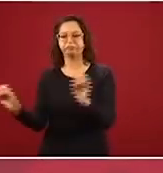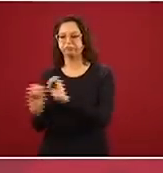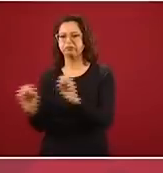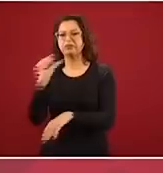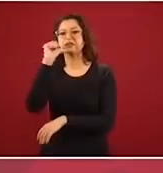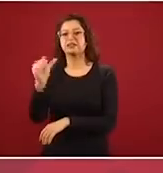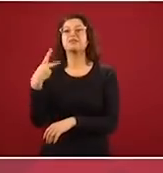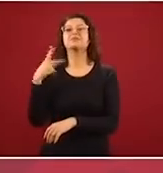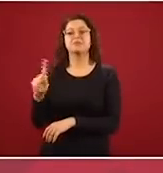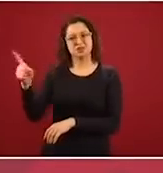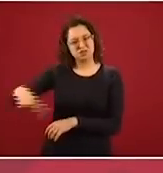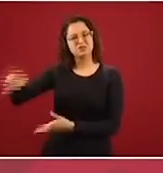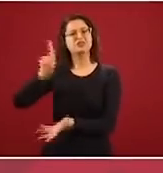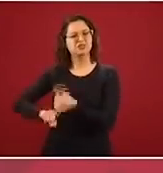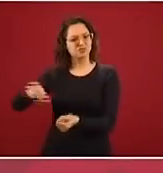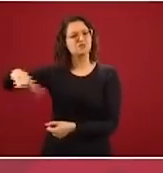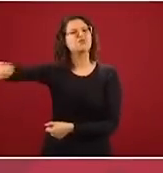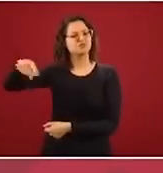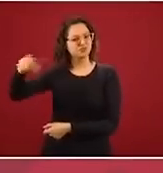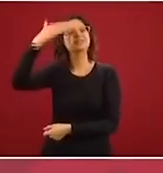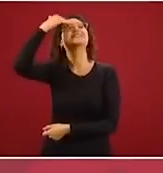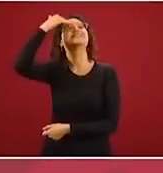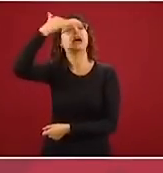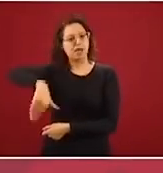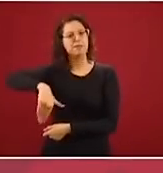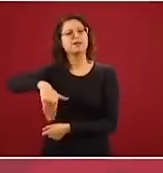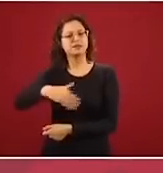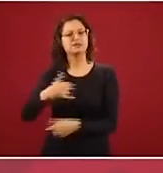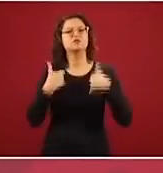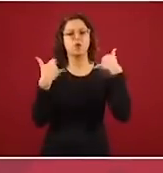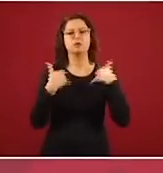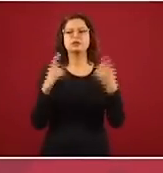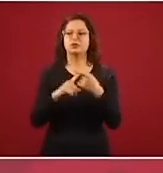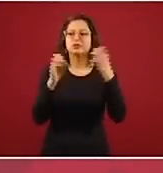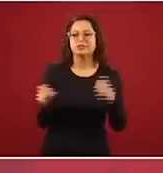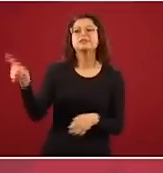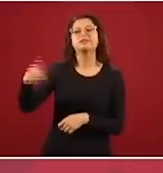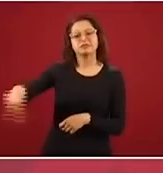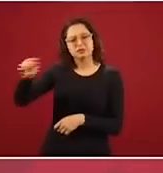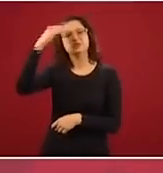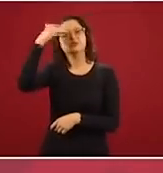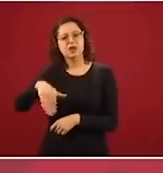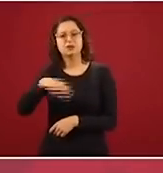pero saben dónde están los jóvenes, nos pueden ayudar.